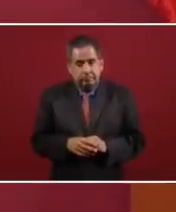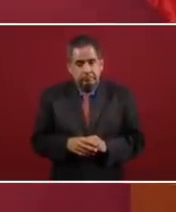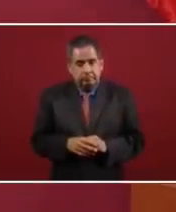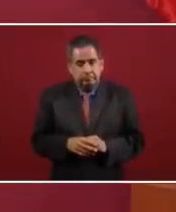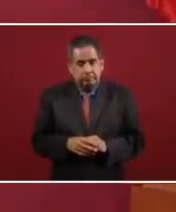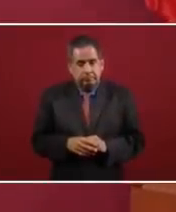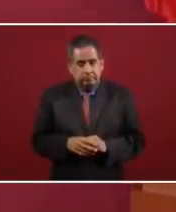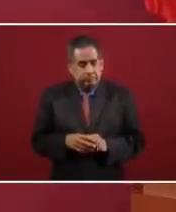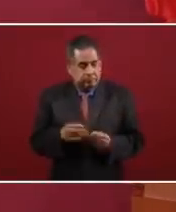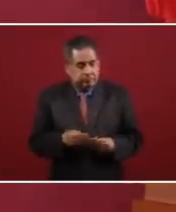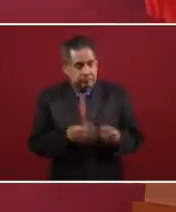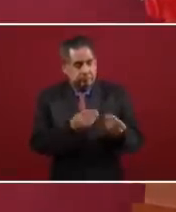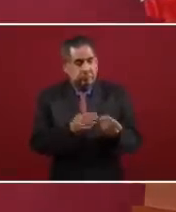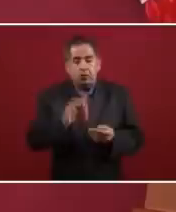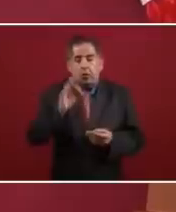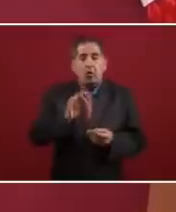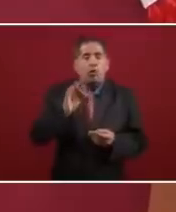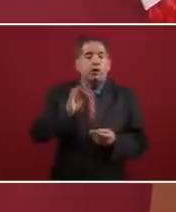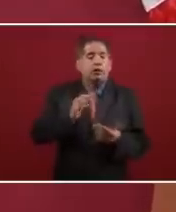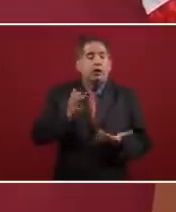esta oferta